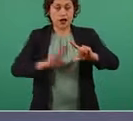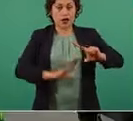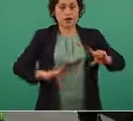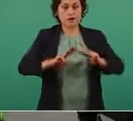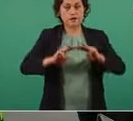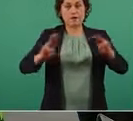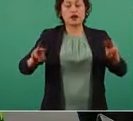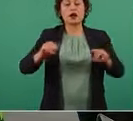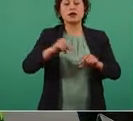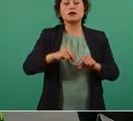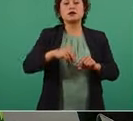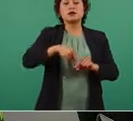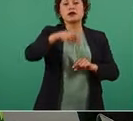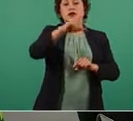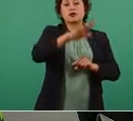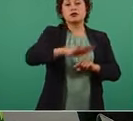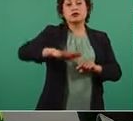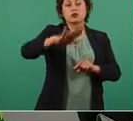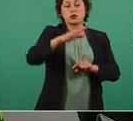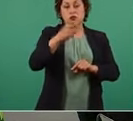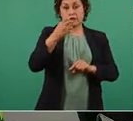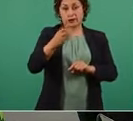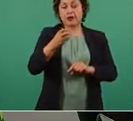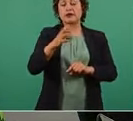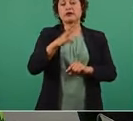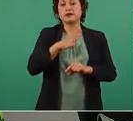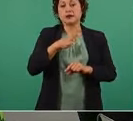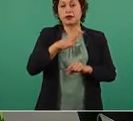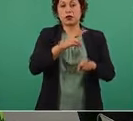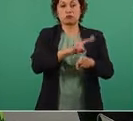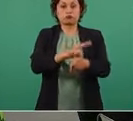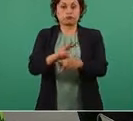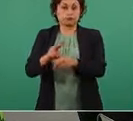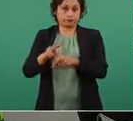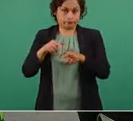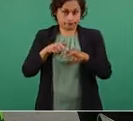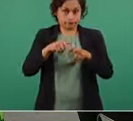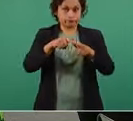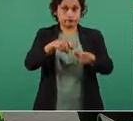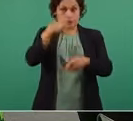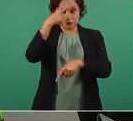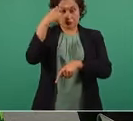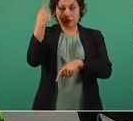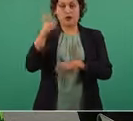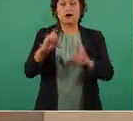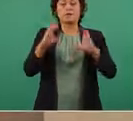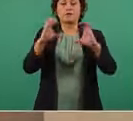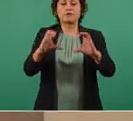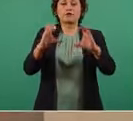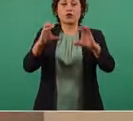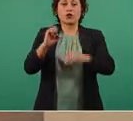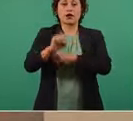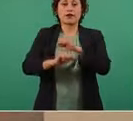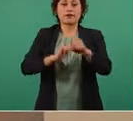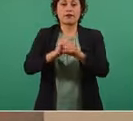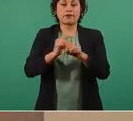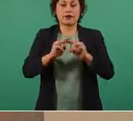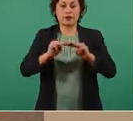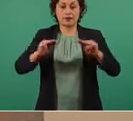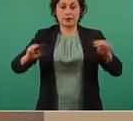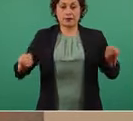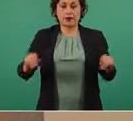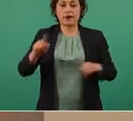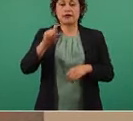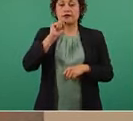también se sigue ahí la vigilancia para el apoyo a la vaquita marina. El incremento de las unidades